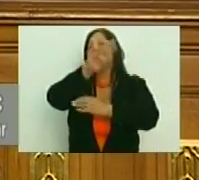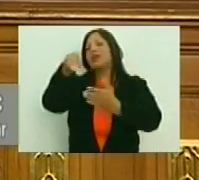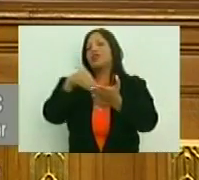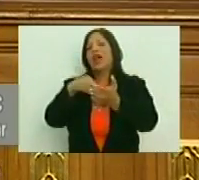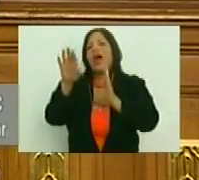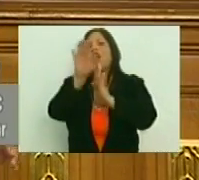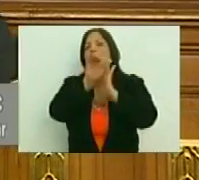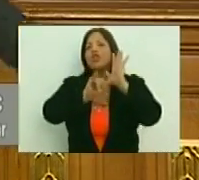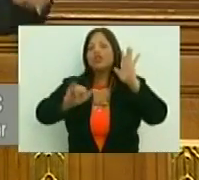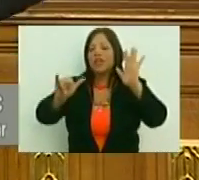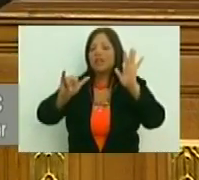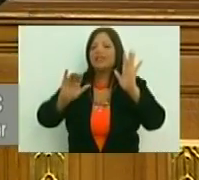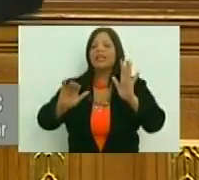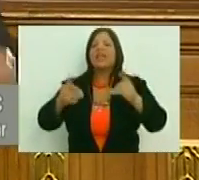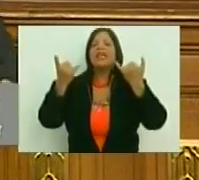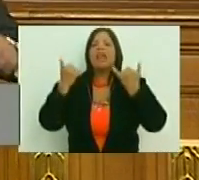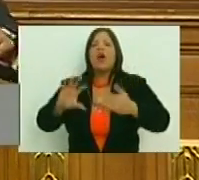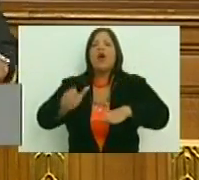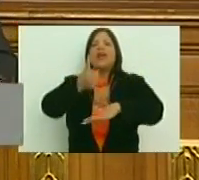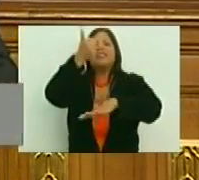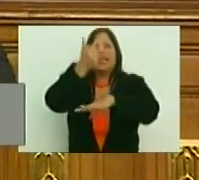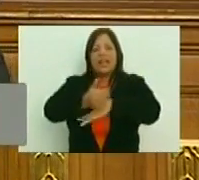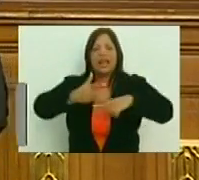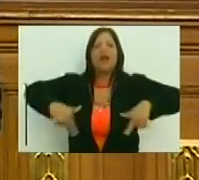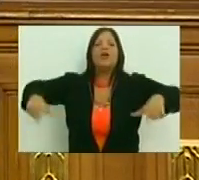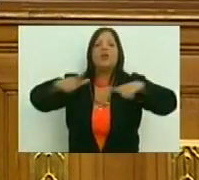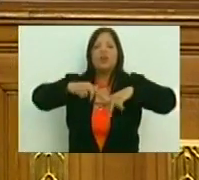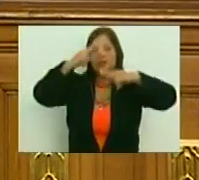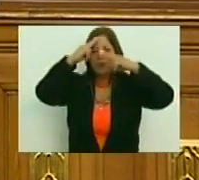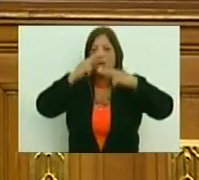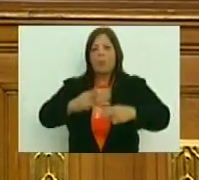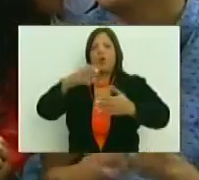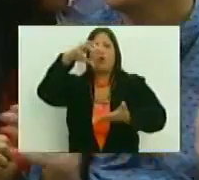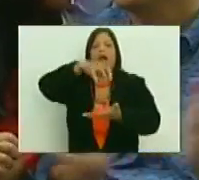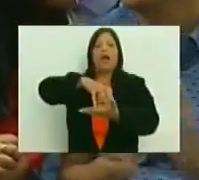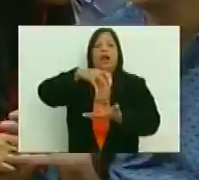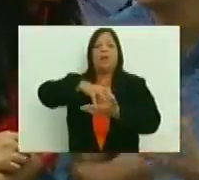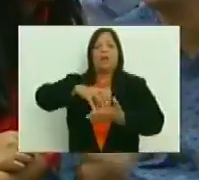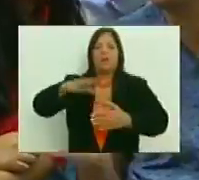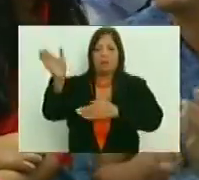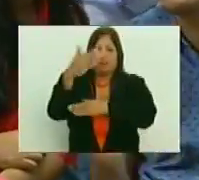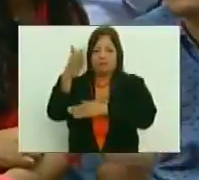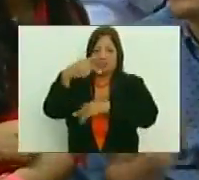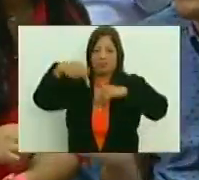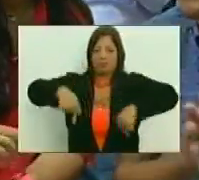Nacional Constituyente que está instalada en el hemiciclo, protocolar.